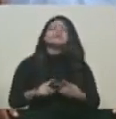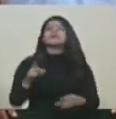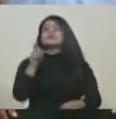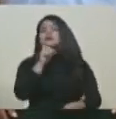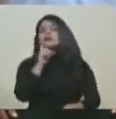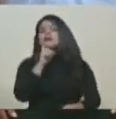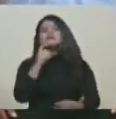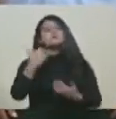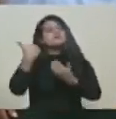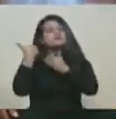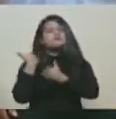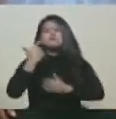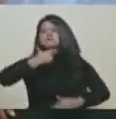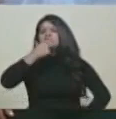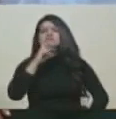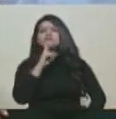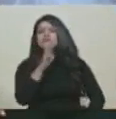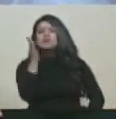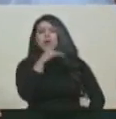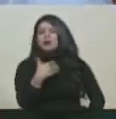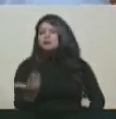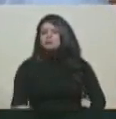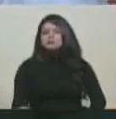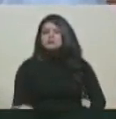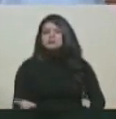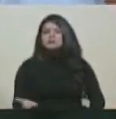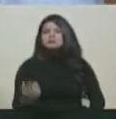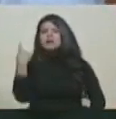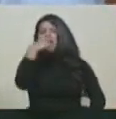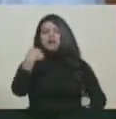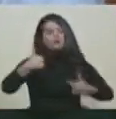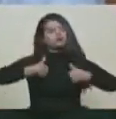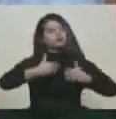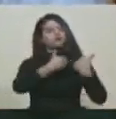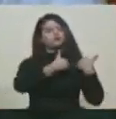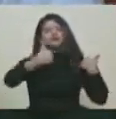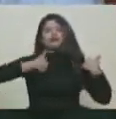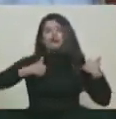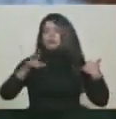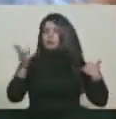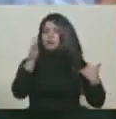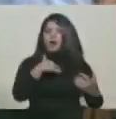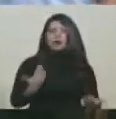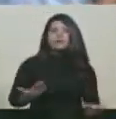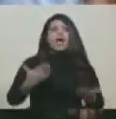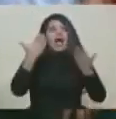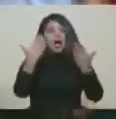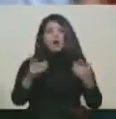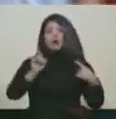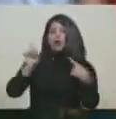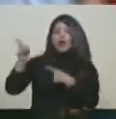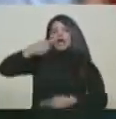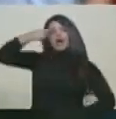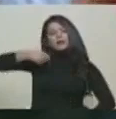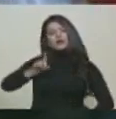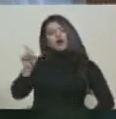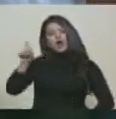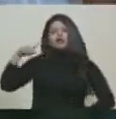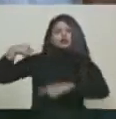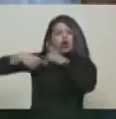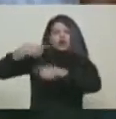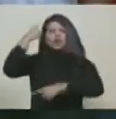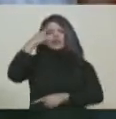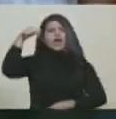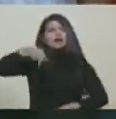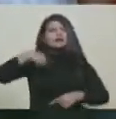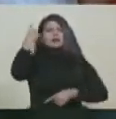responda. No hay quien dé la cara. Ahora aquí tenemos un caballero que da la cara todos los días en el